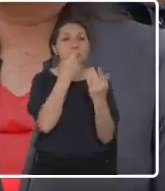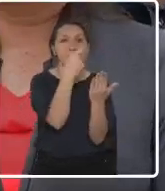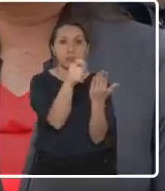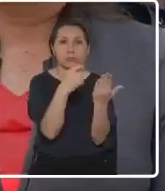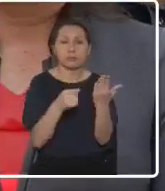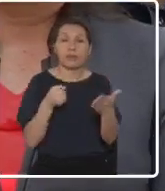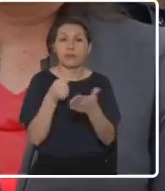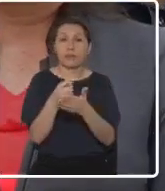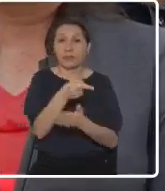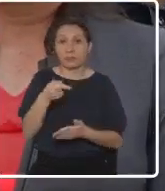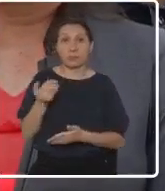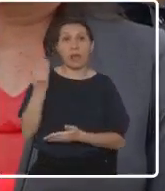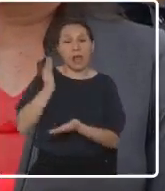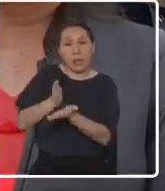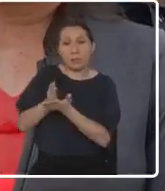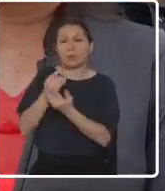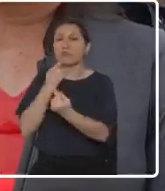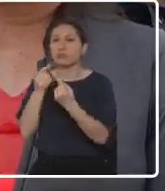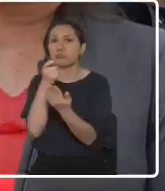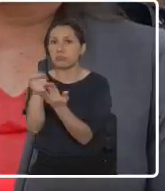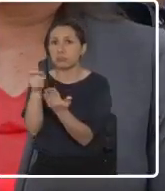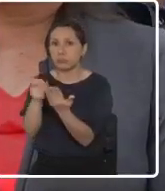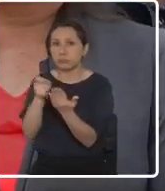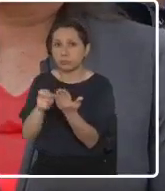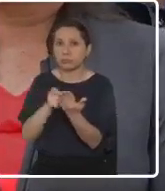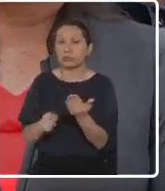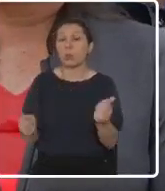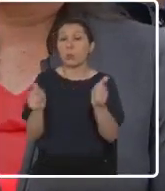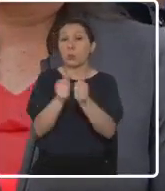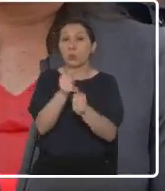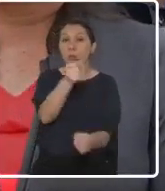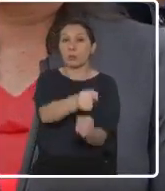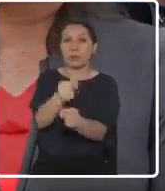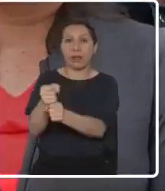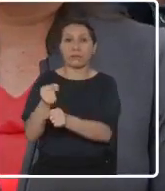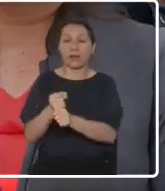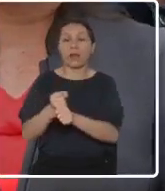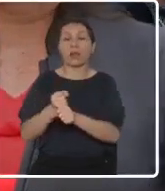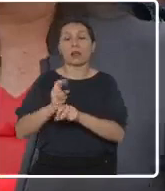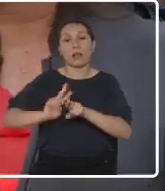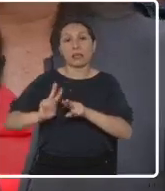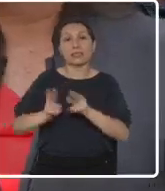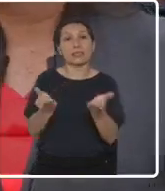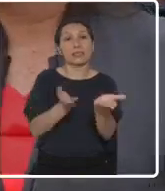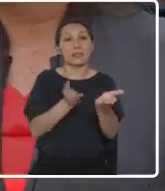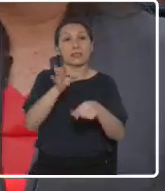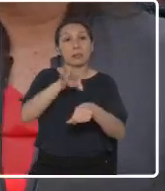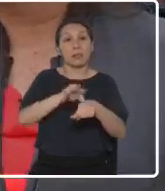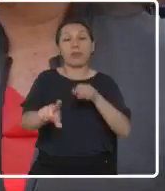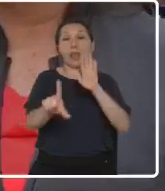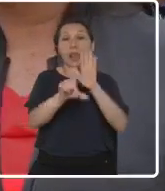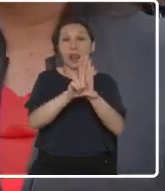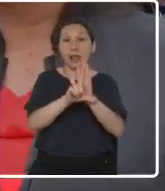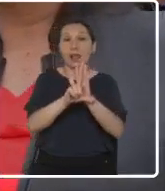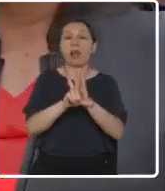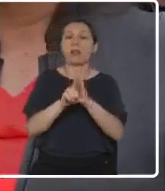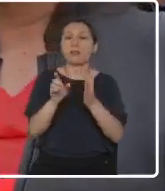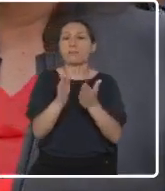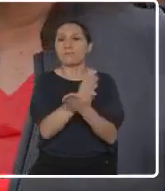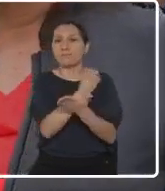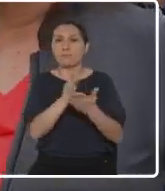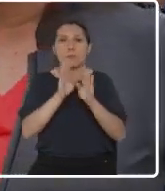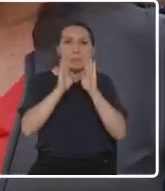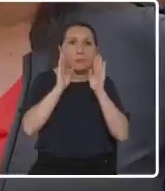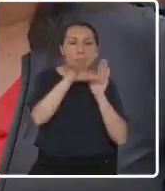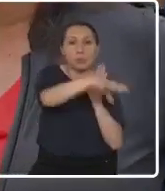de semana. Y el conjunto con el trabajo que ha realizado el Servicio Médico Legal ha permitido ir despejando